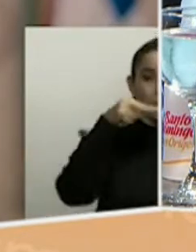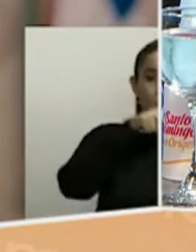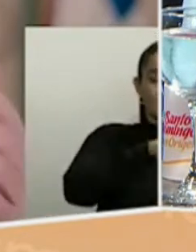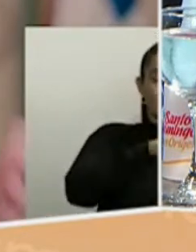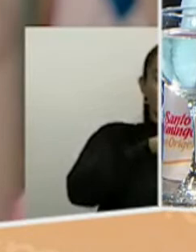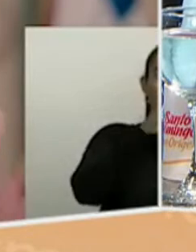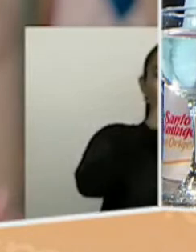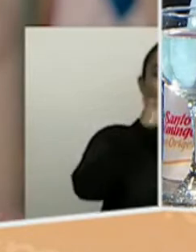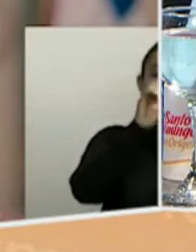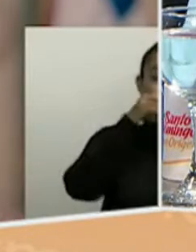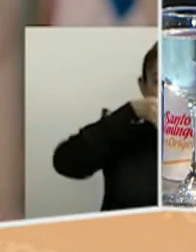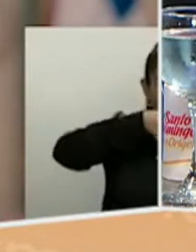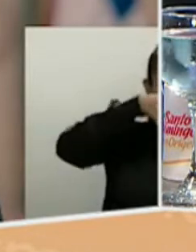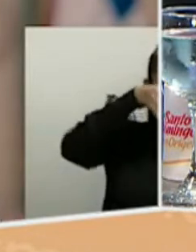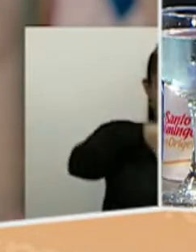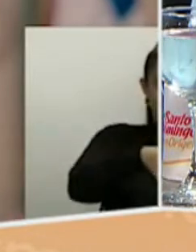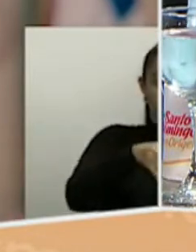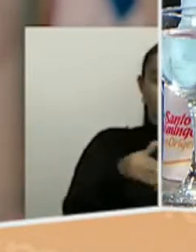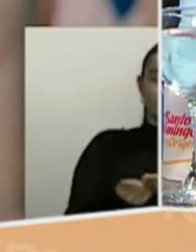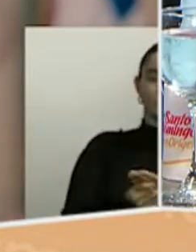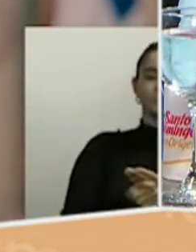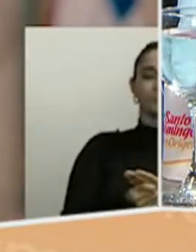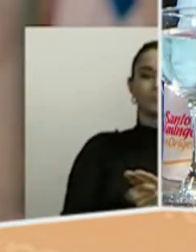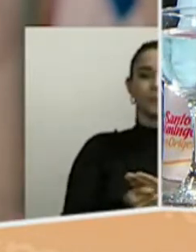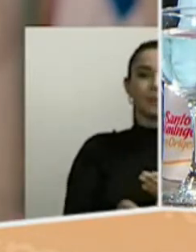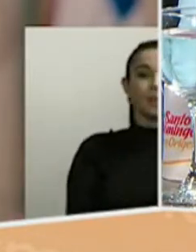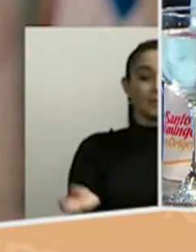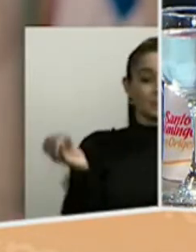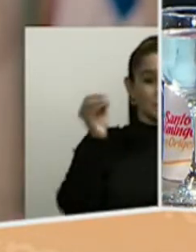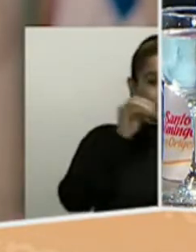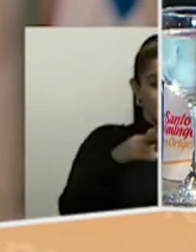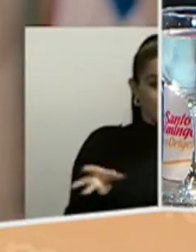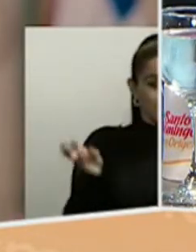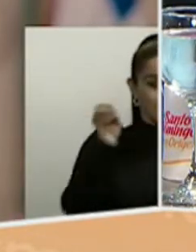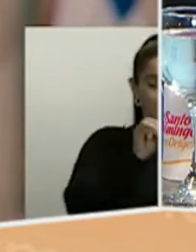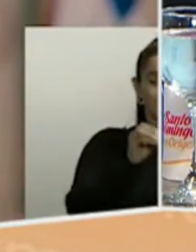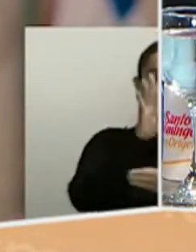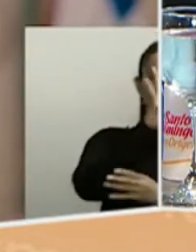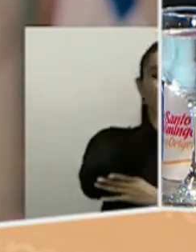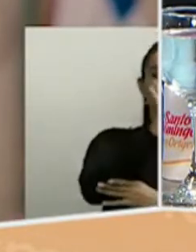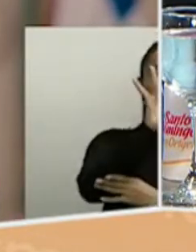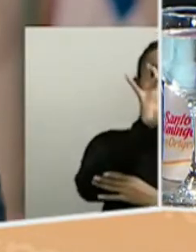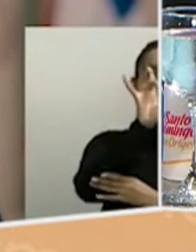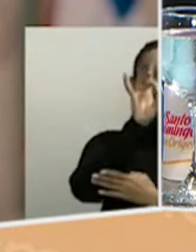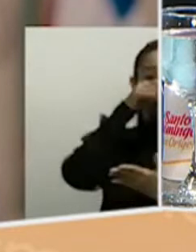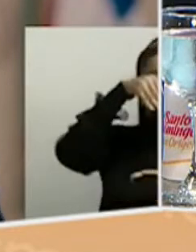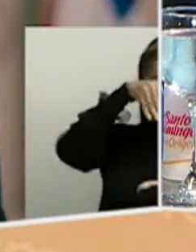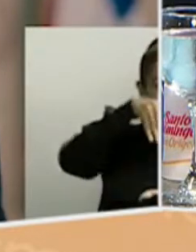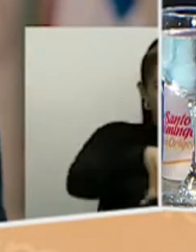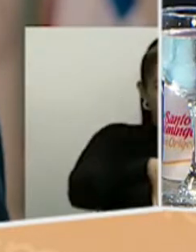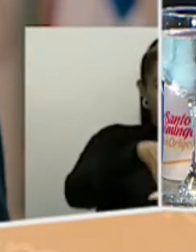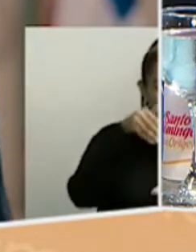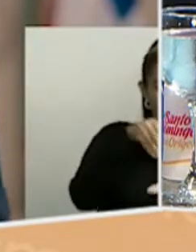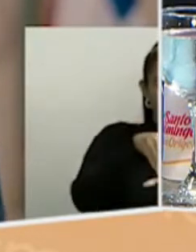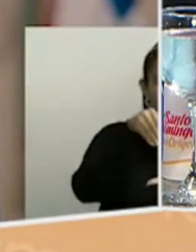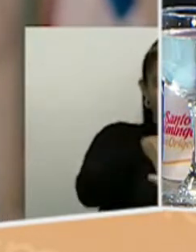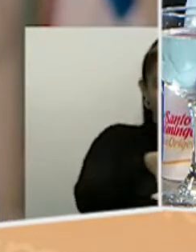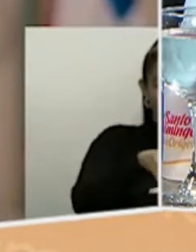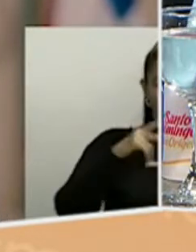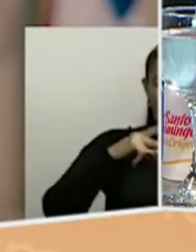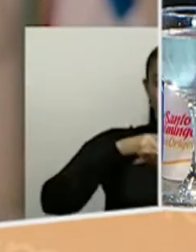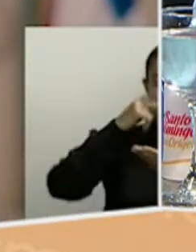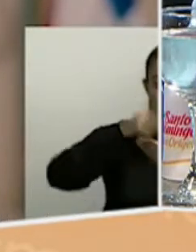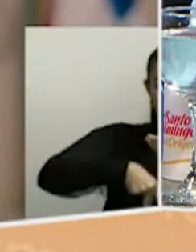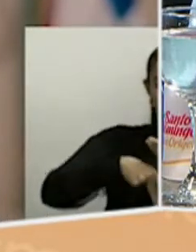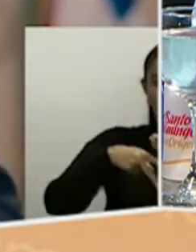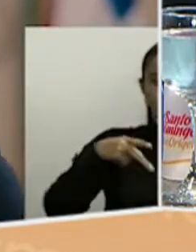tiene que llegar con las columnas así como de los presidentes porque miren es esa es ese